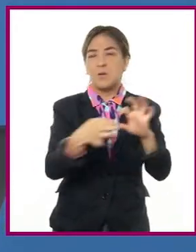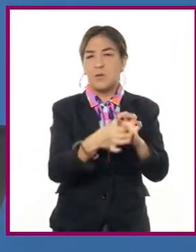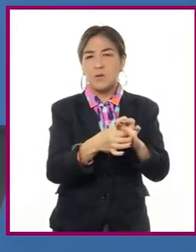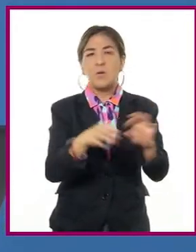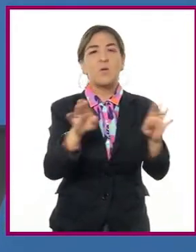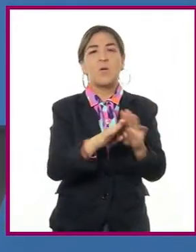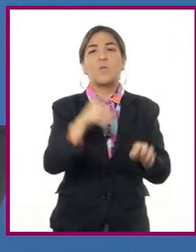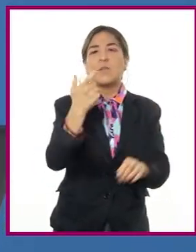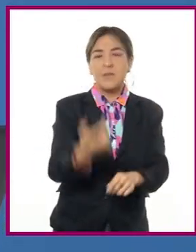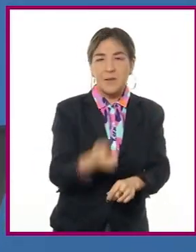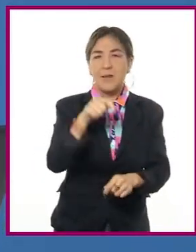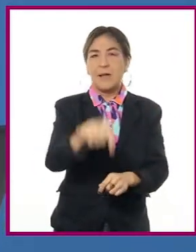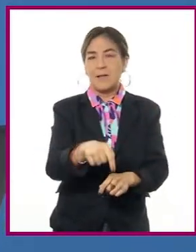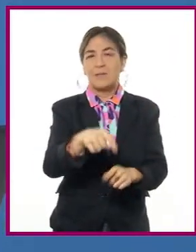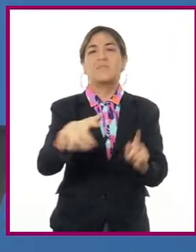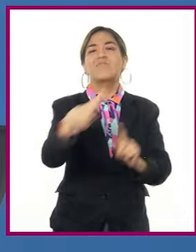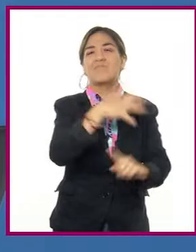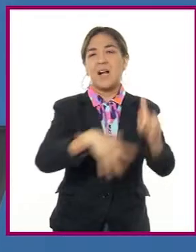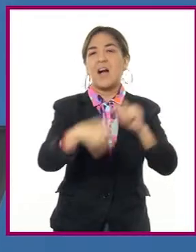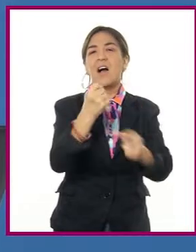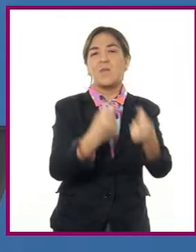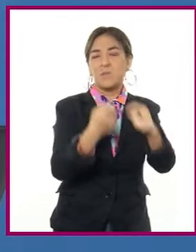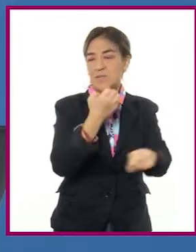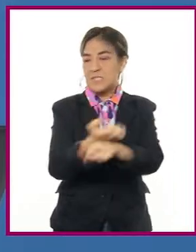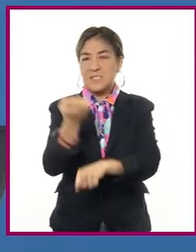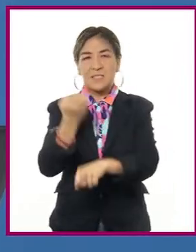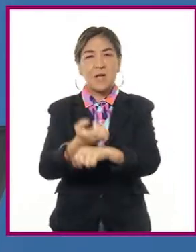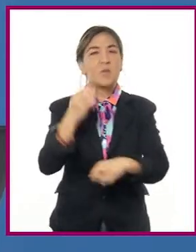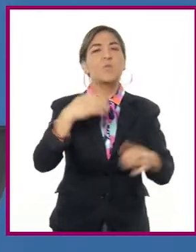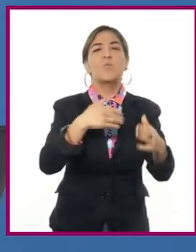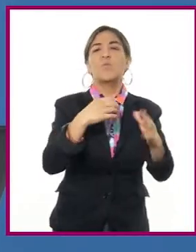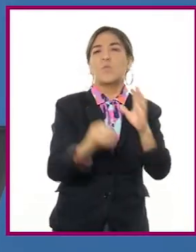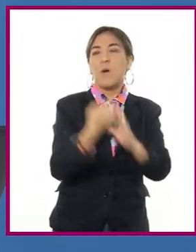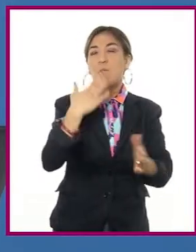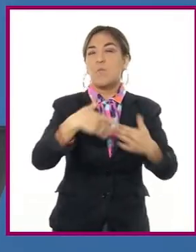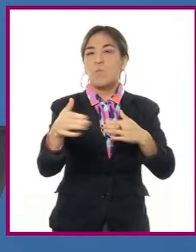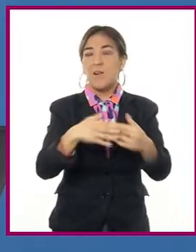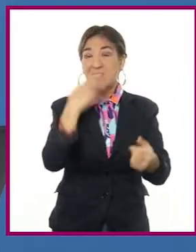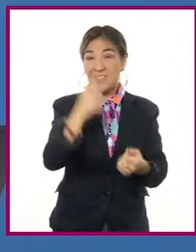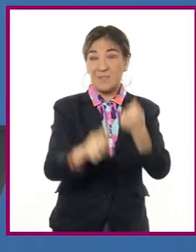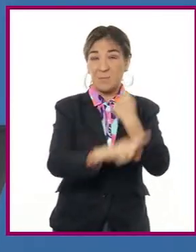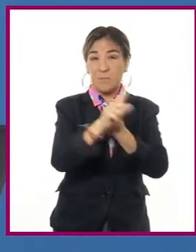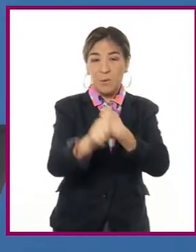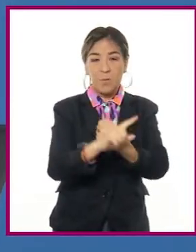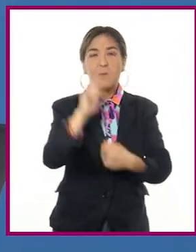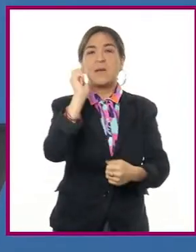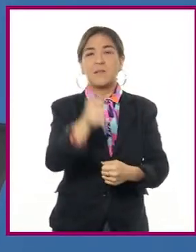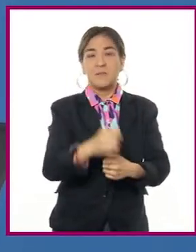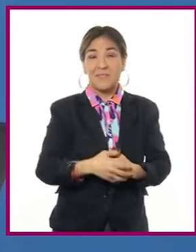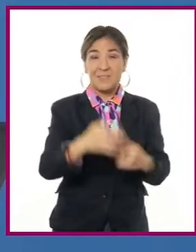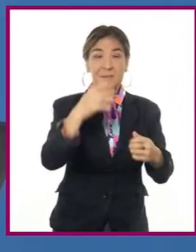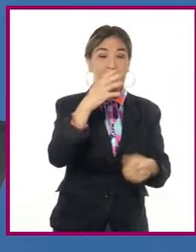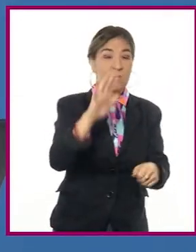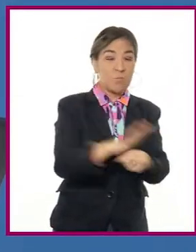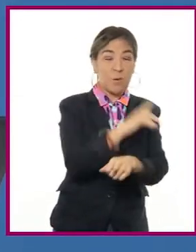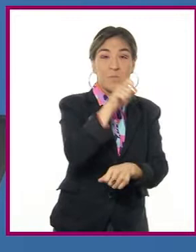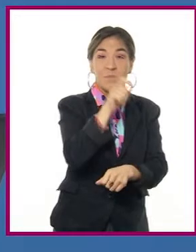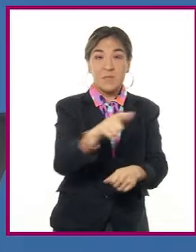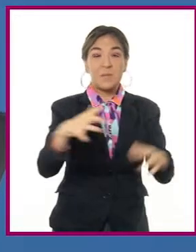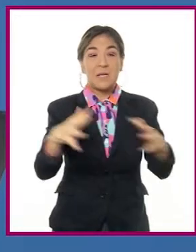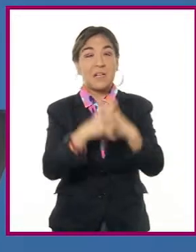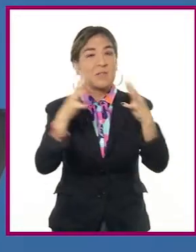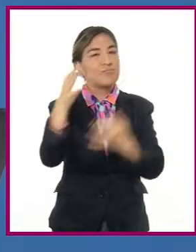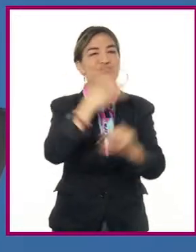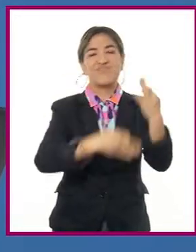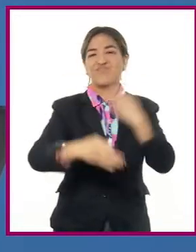interdependencia económica de los estados modernos es tal que en una serie de crisis como las provocadas por una guerra, toda la